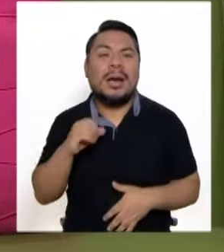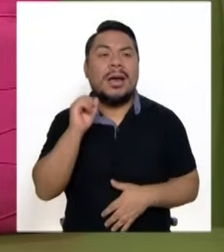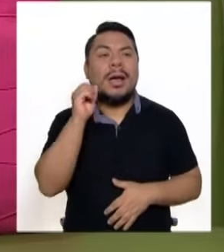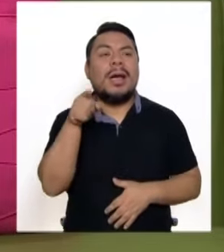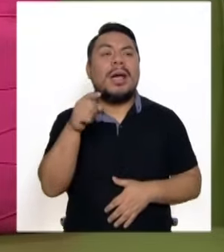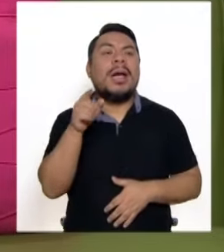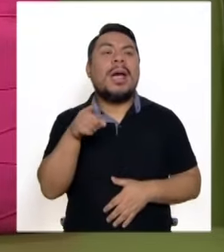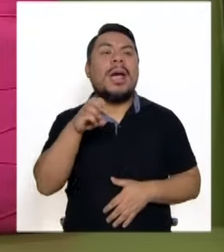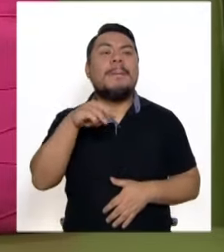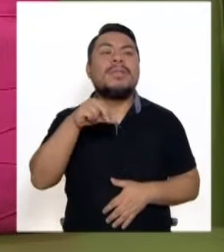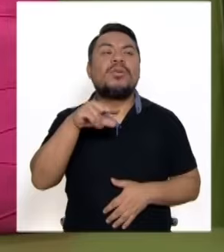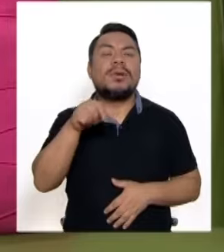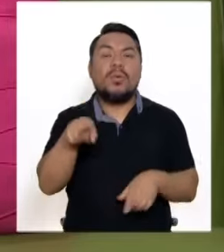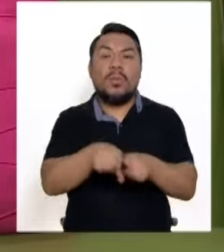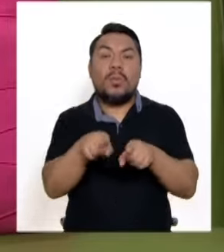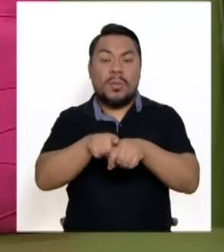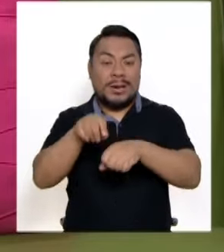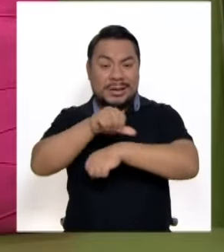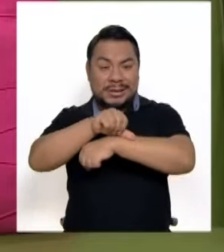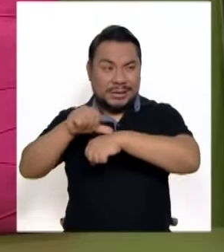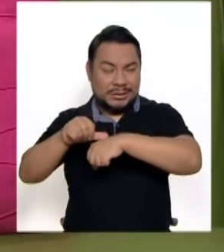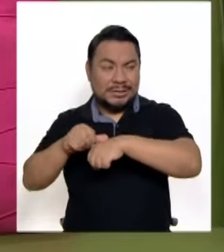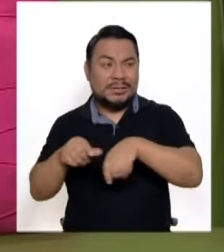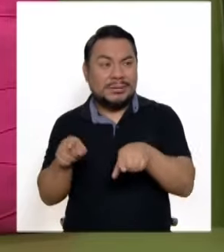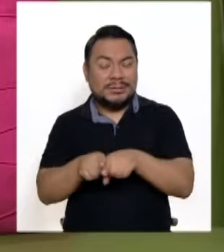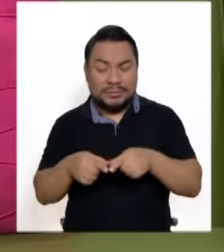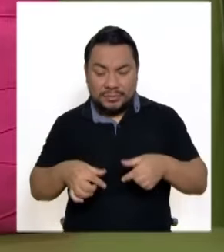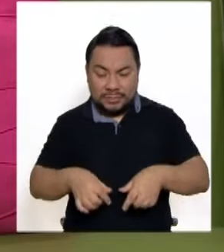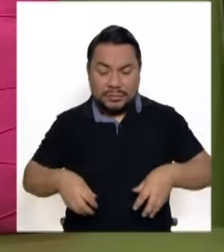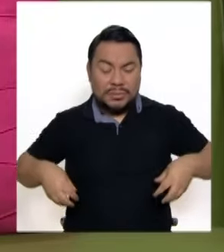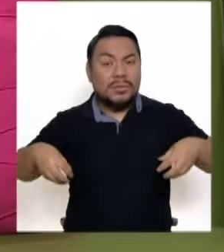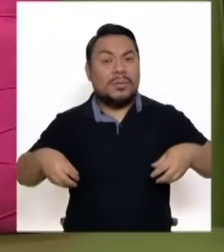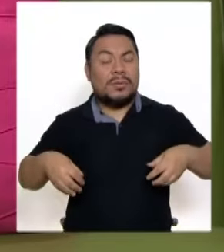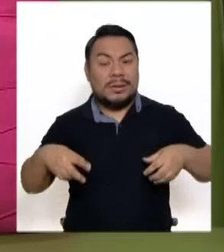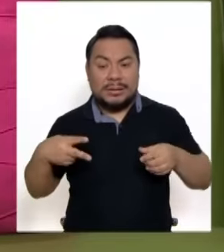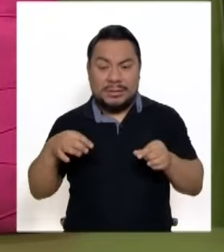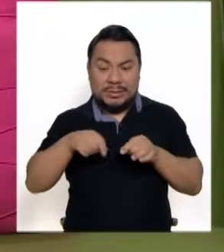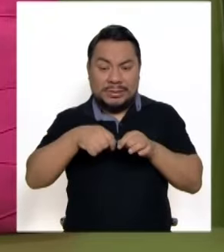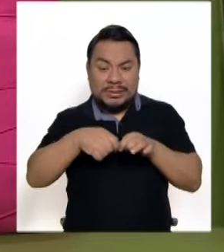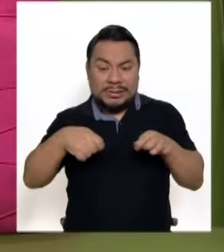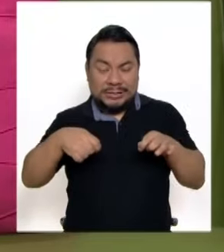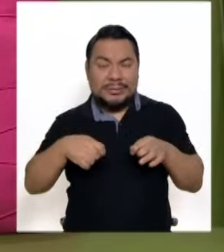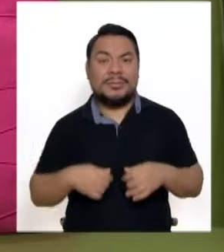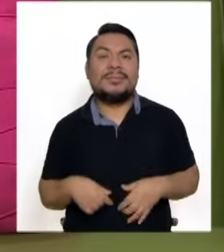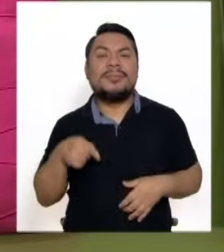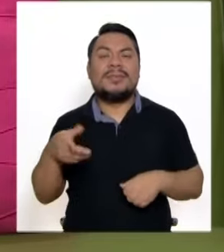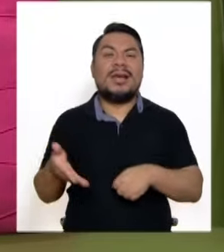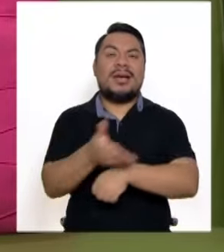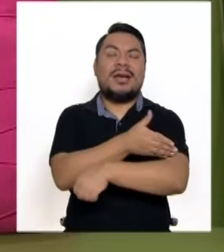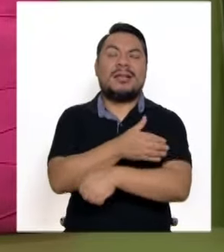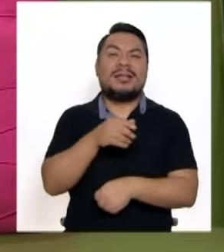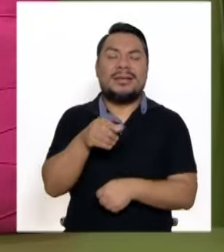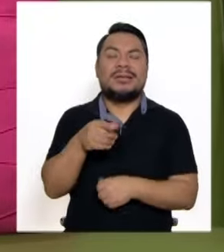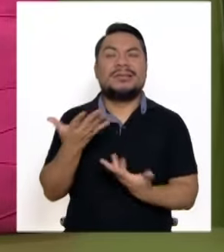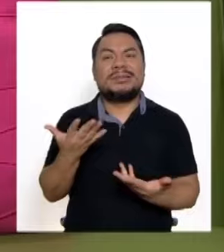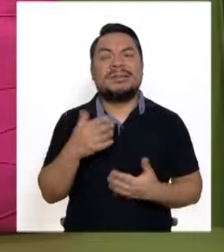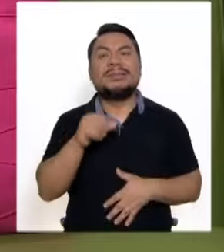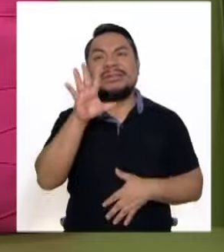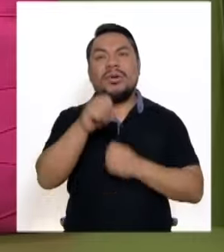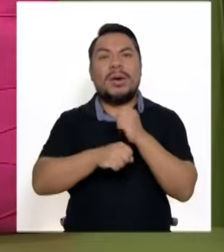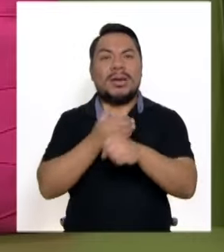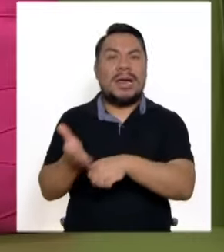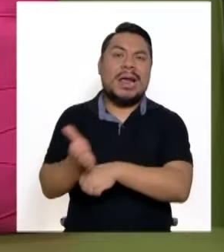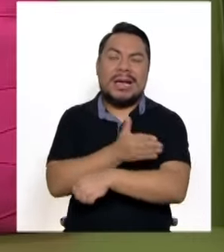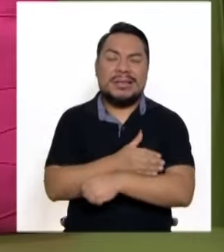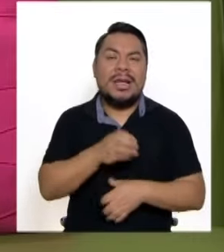mismo que si se hace una cirugía a nivel de las trompas, porque podría existir el que se esté también bloqueando